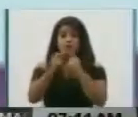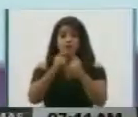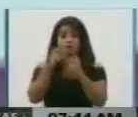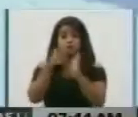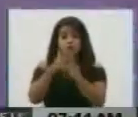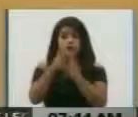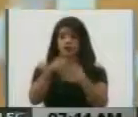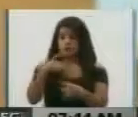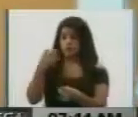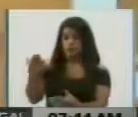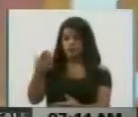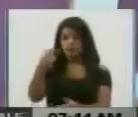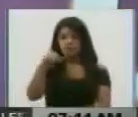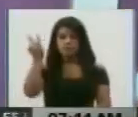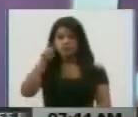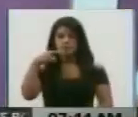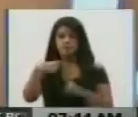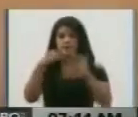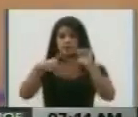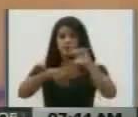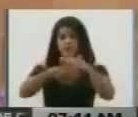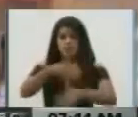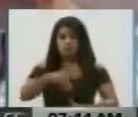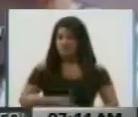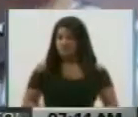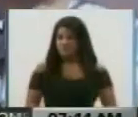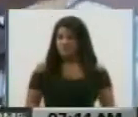además es interesante para Venezuela y para el continente.